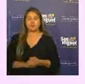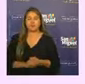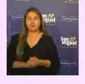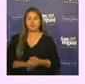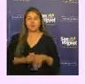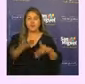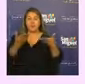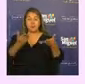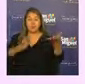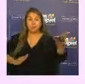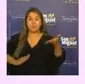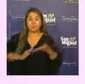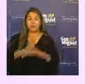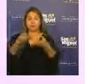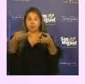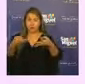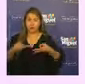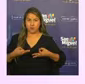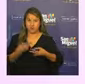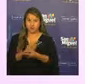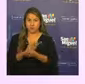Vamos a partir con la cuenta pública.